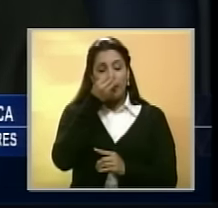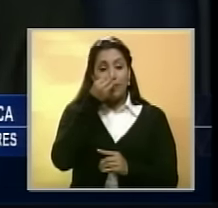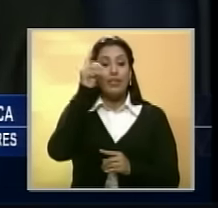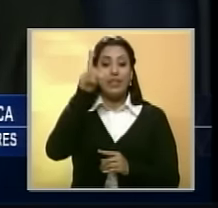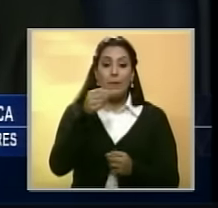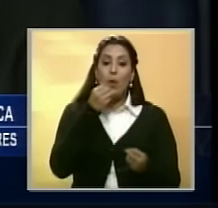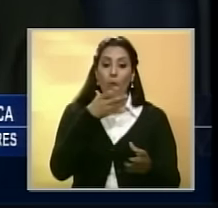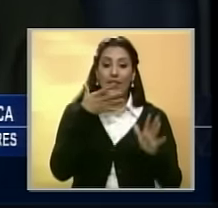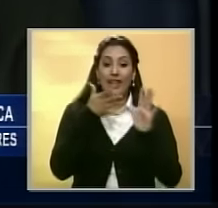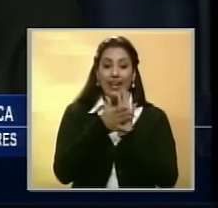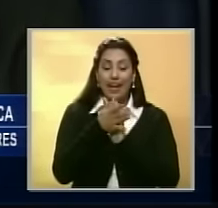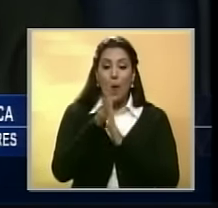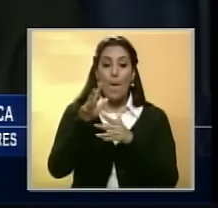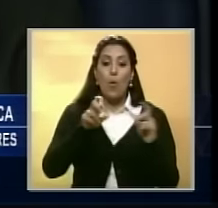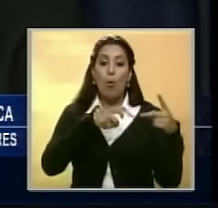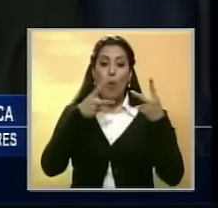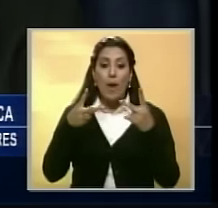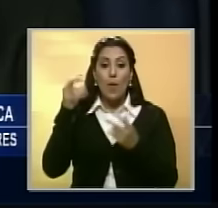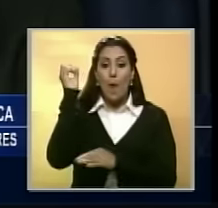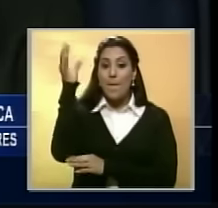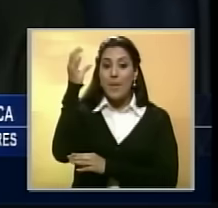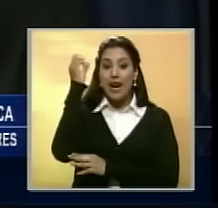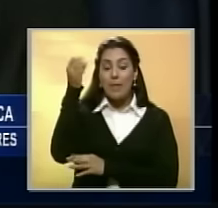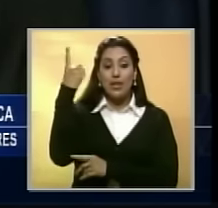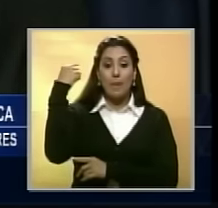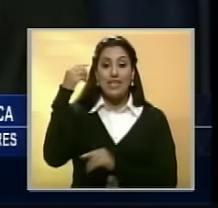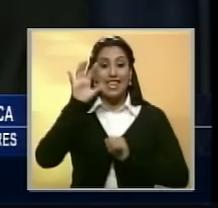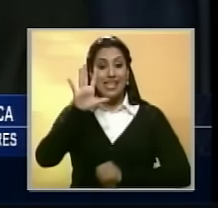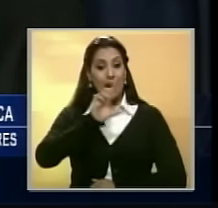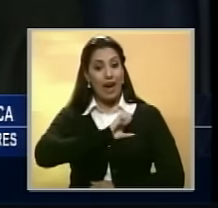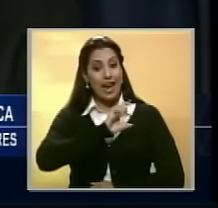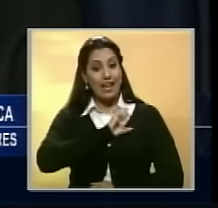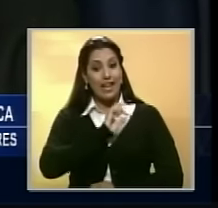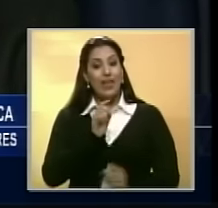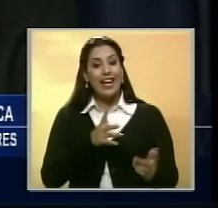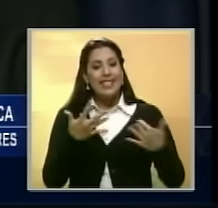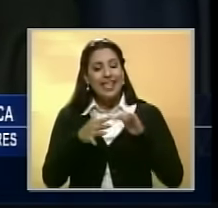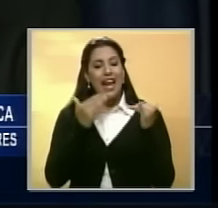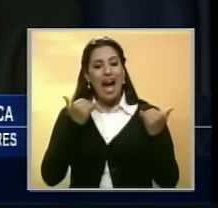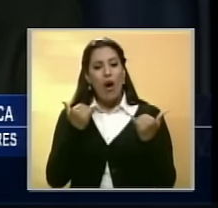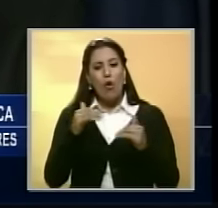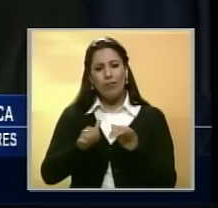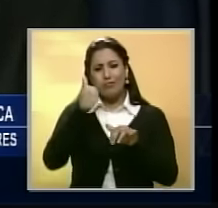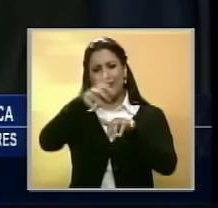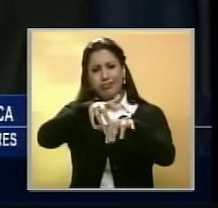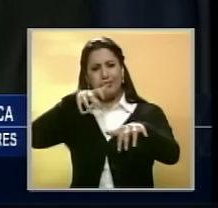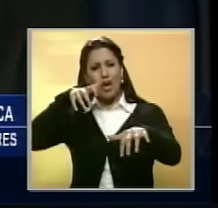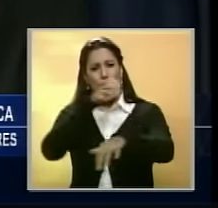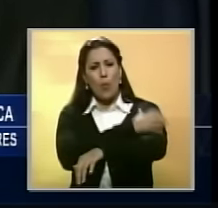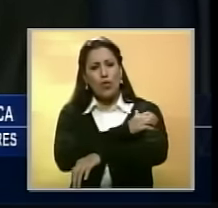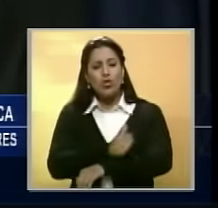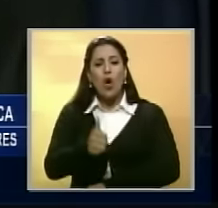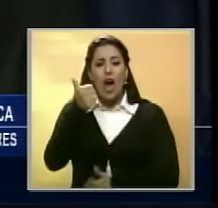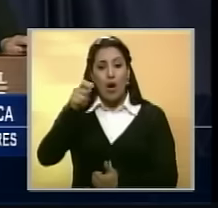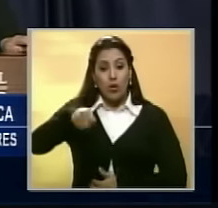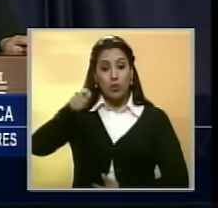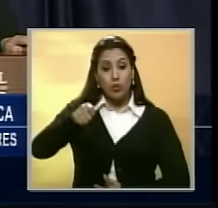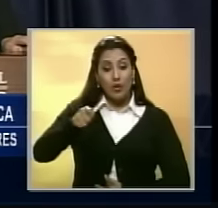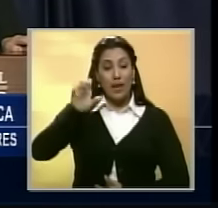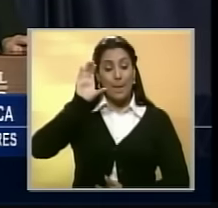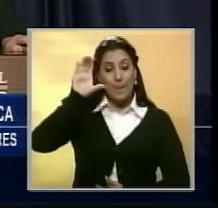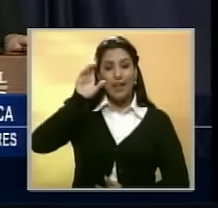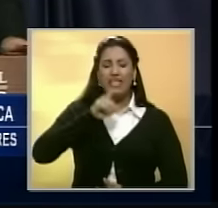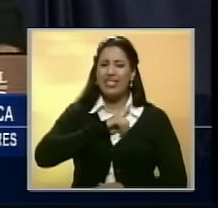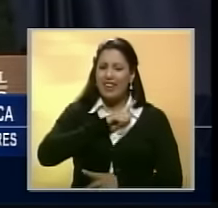Vivanco alegó que tras la instalación de un nuevo parlamento el pasado 5 de enero, integrado ahora por una mayoría opositora, el máximo tribunal del país